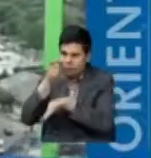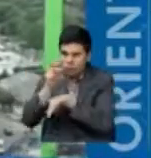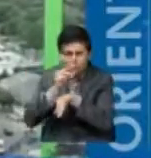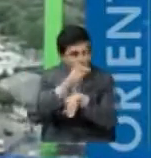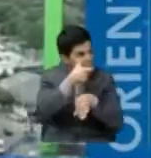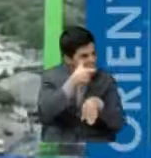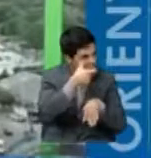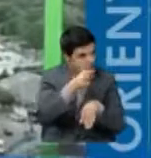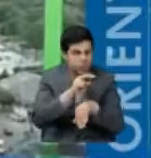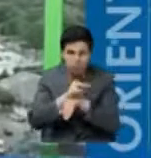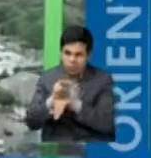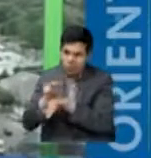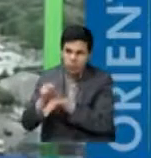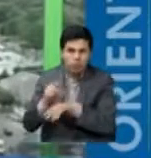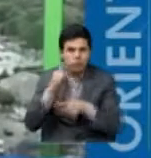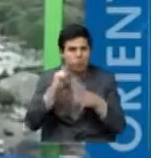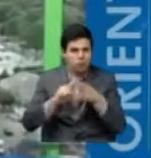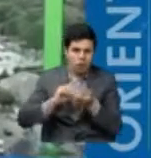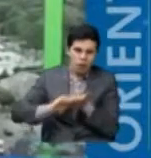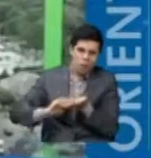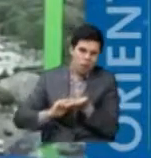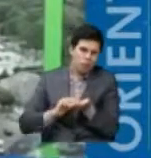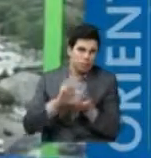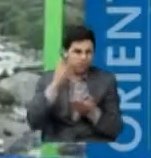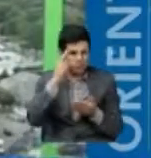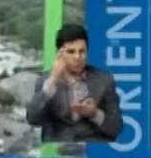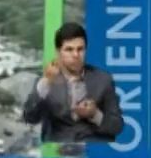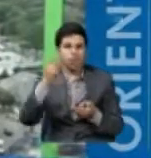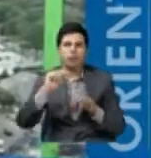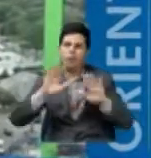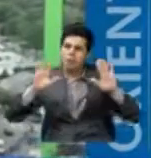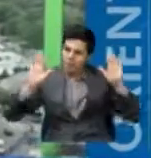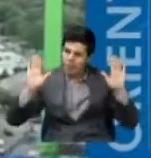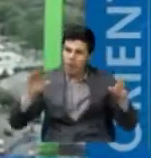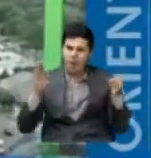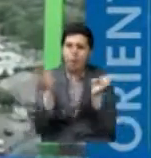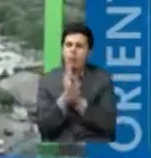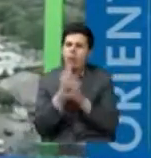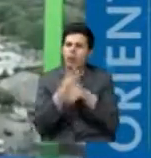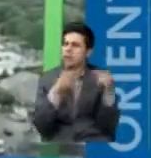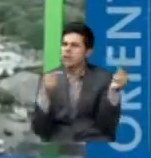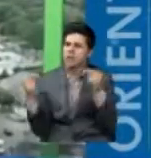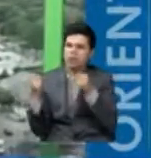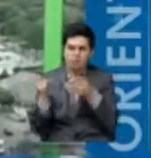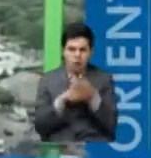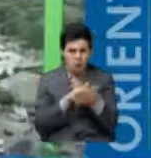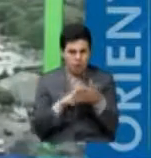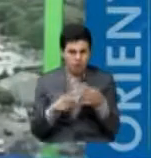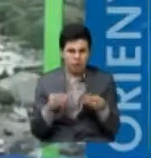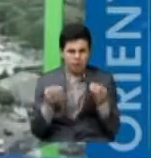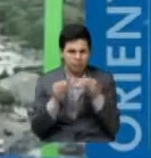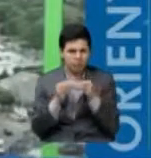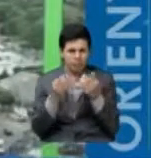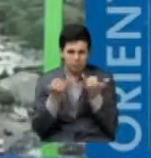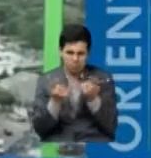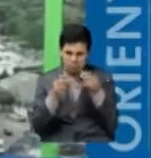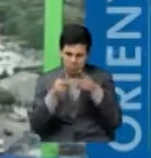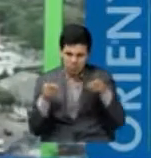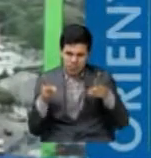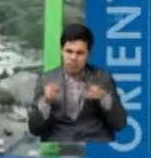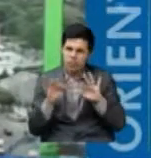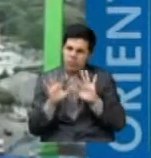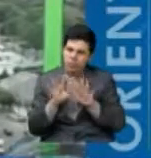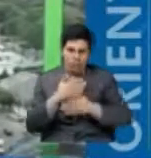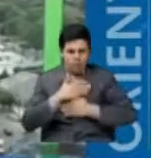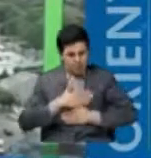en donde pues firmamos el tema de cesación de vías de hecho, el repliegue por parte de la Fuerza Pública a un sitio